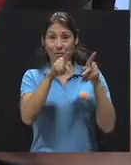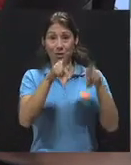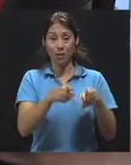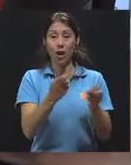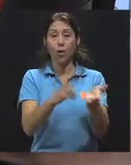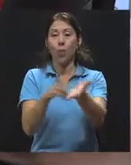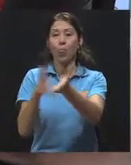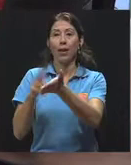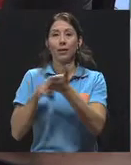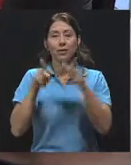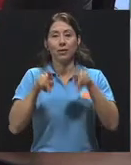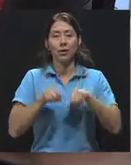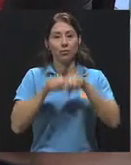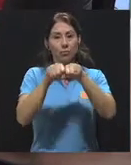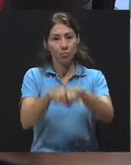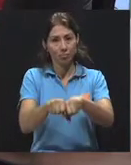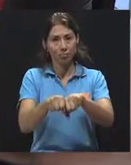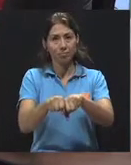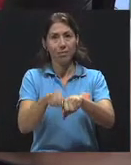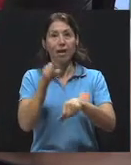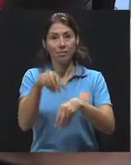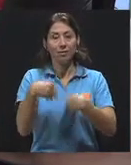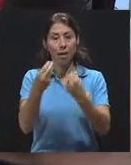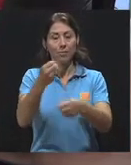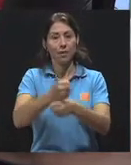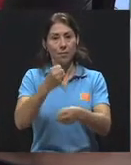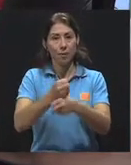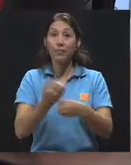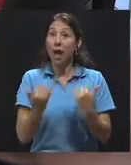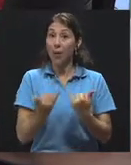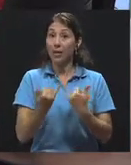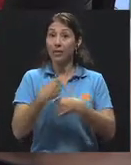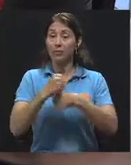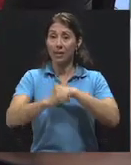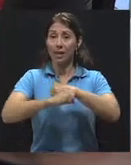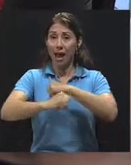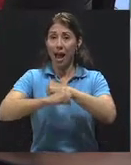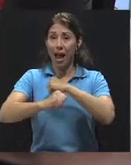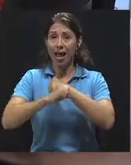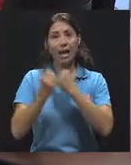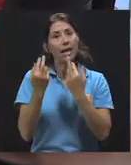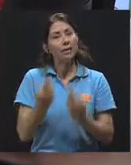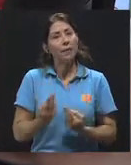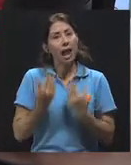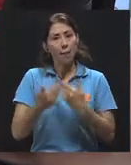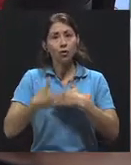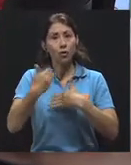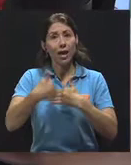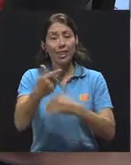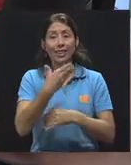egresados. Entonces, así seguimos generando empleo. Ahora estamos haciendo una campaña